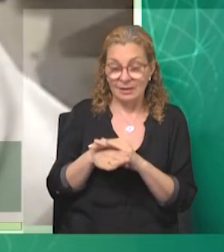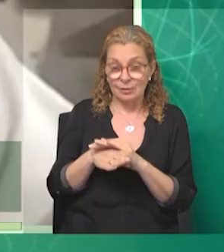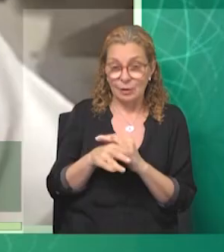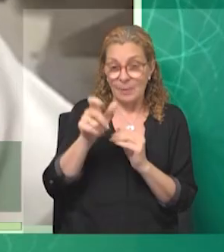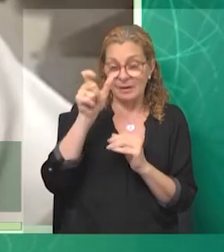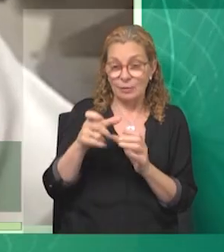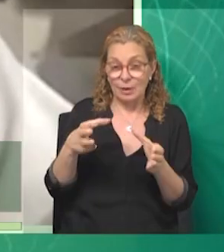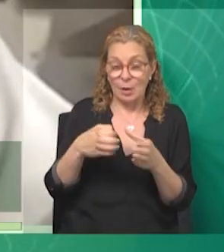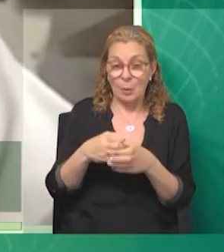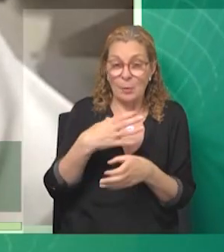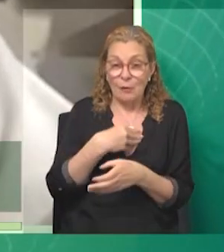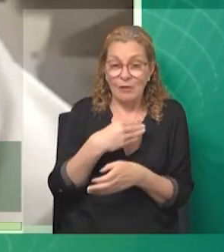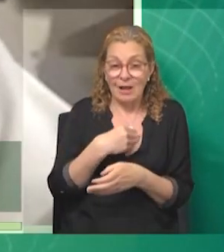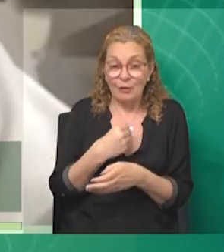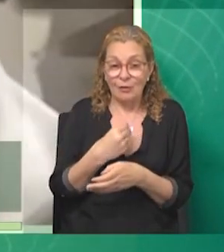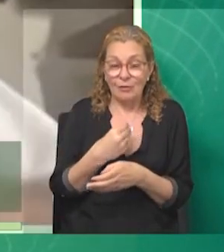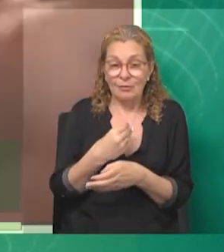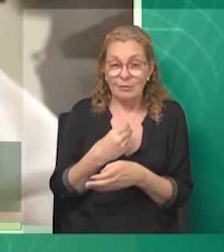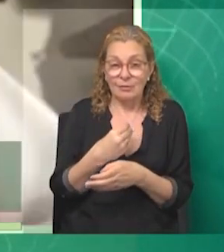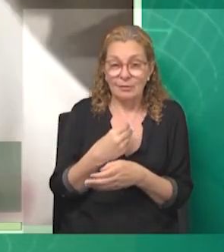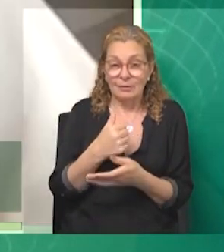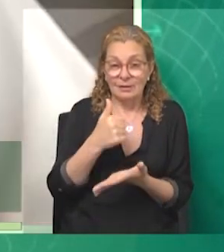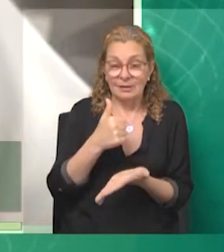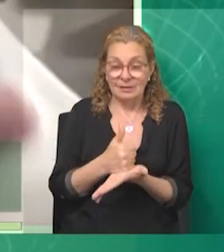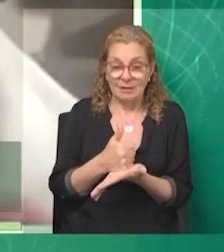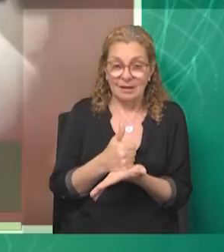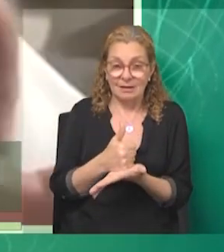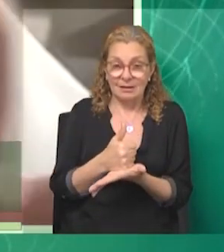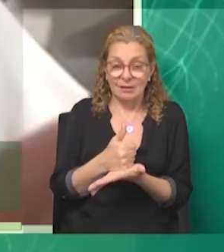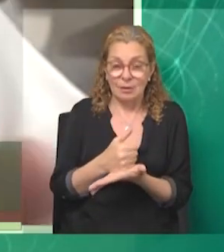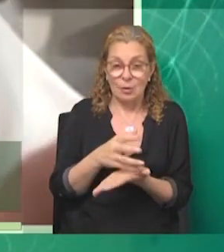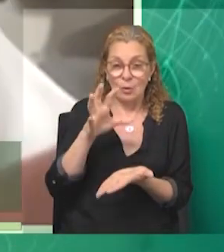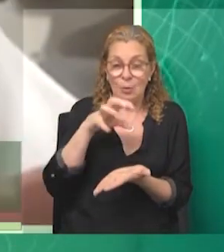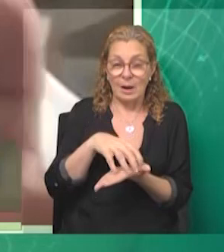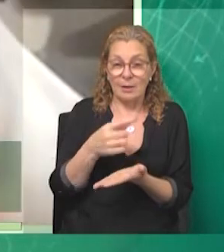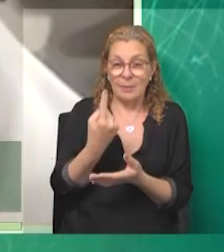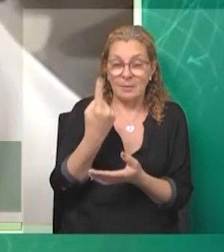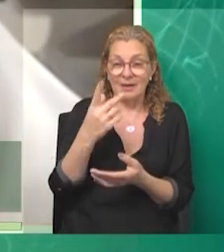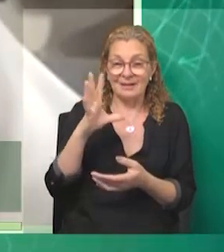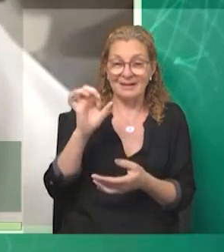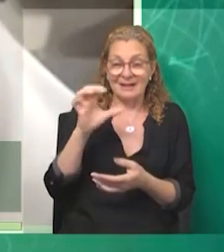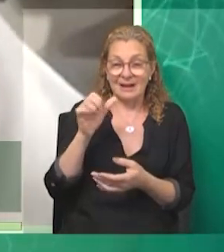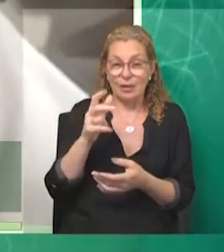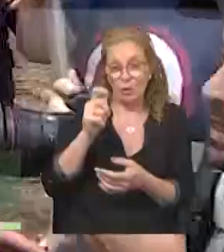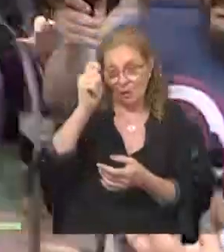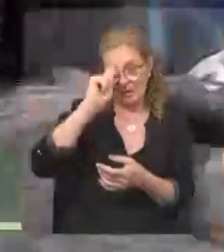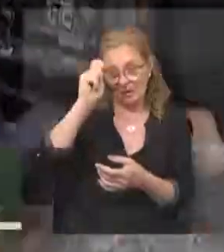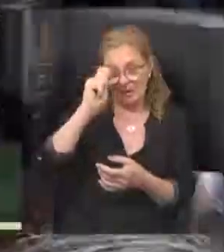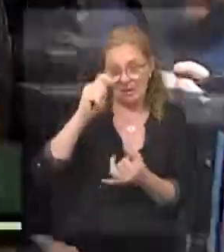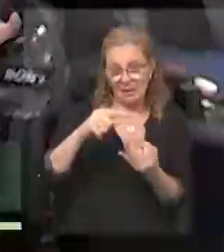personas del partido que que ocupan como el primer senador del herrerismo